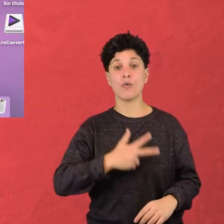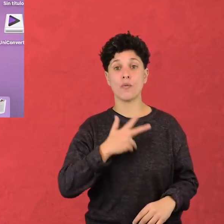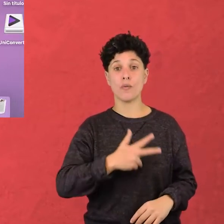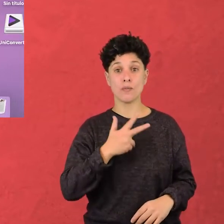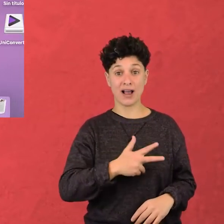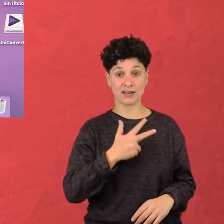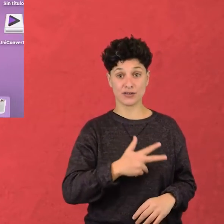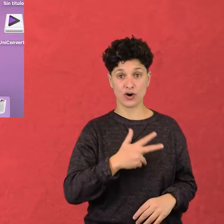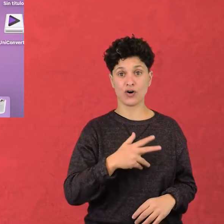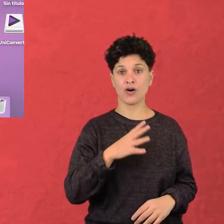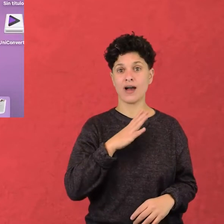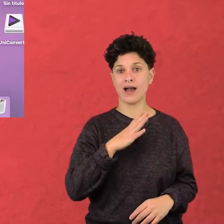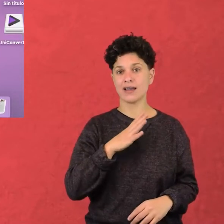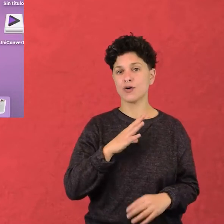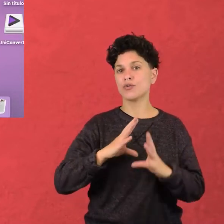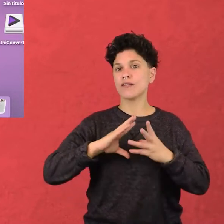un modo de